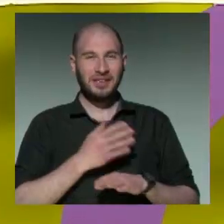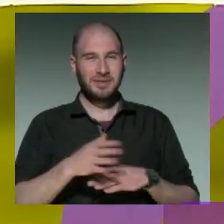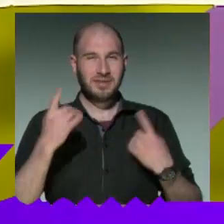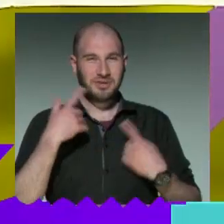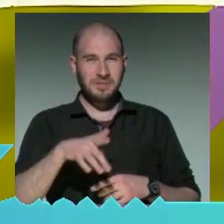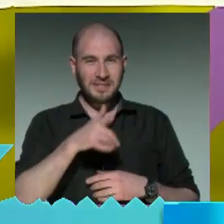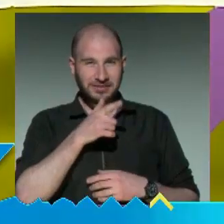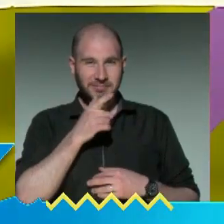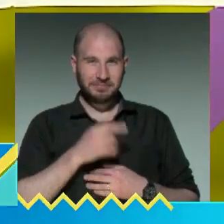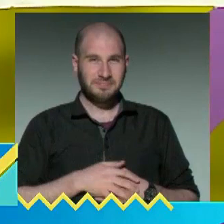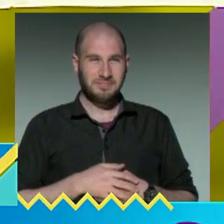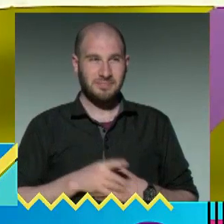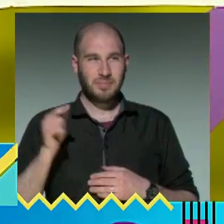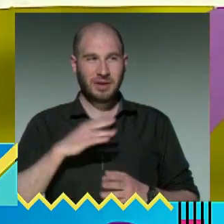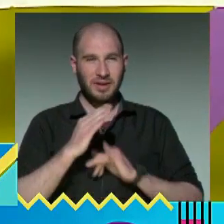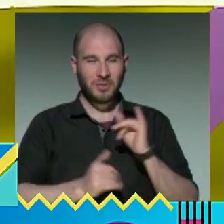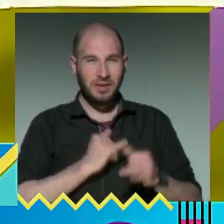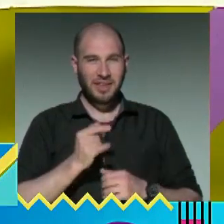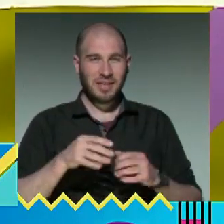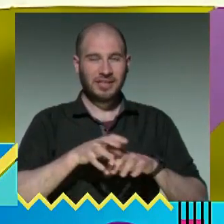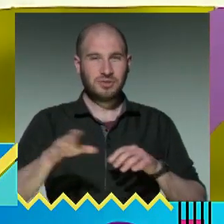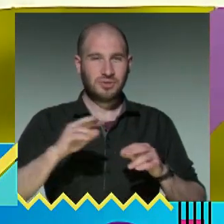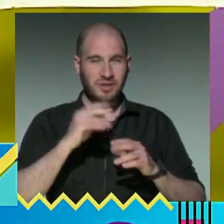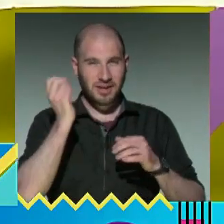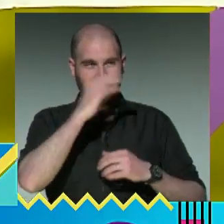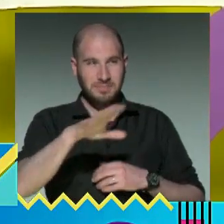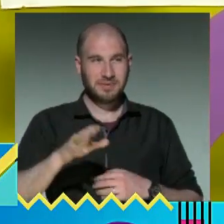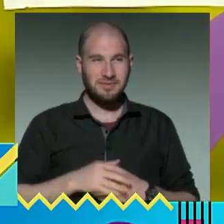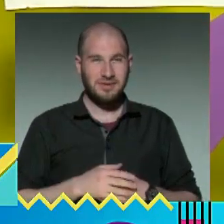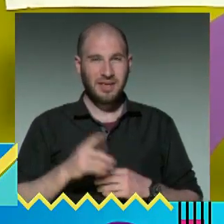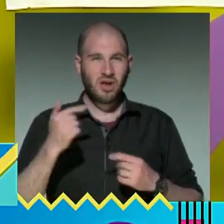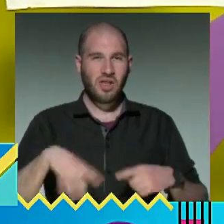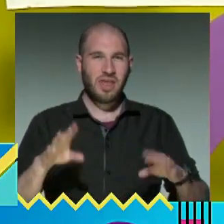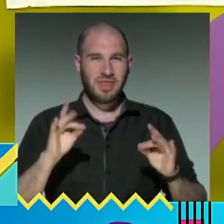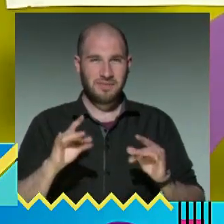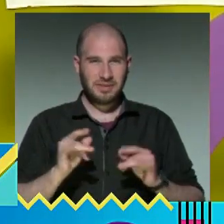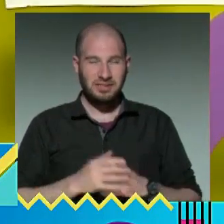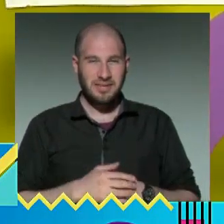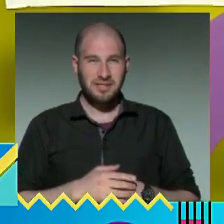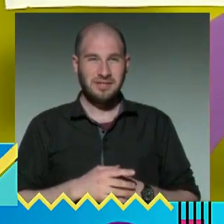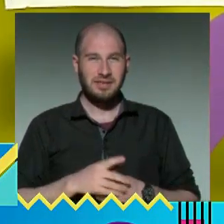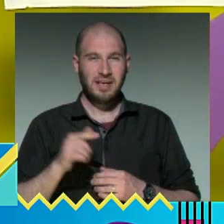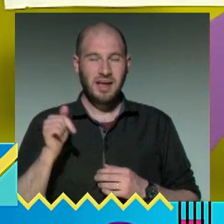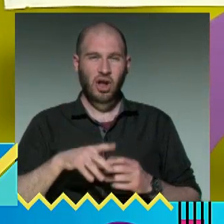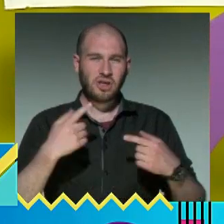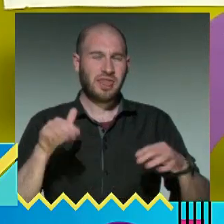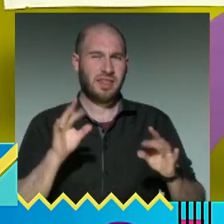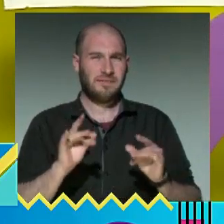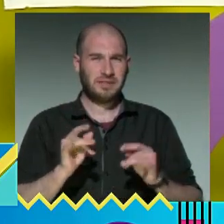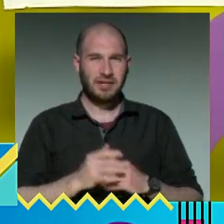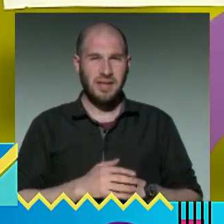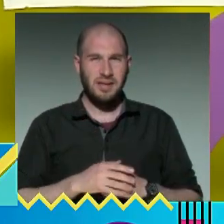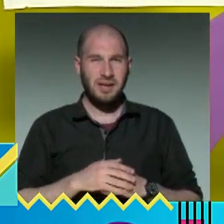Seguimos en Distintos Parecidos, seguimos hablando de extensión rural. Hablamos de esas complejidades, ¿sí? El territorio y toda su complejidad, ¿sí?